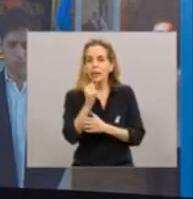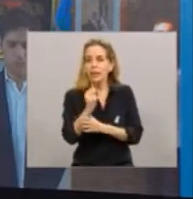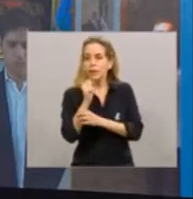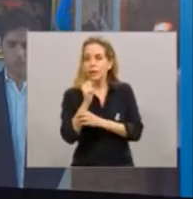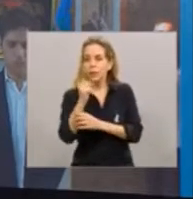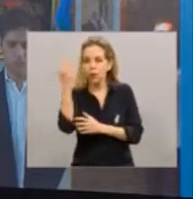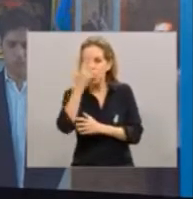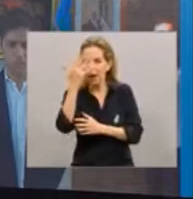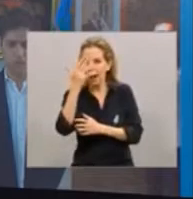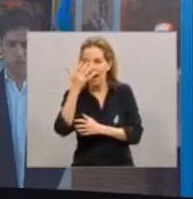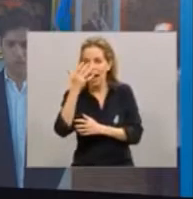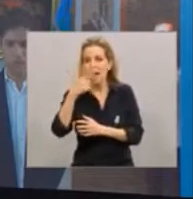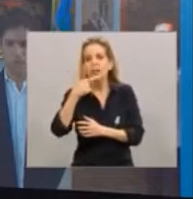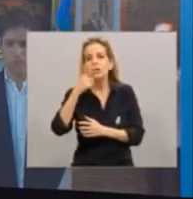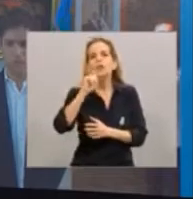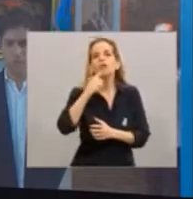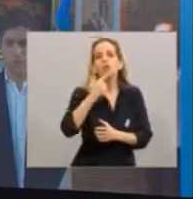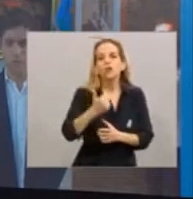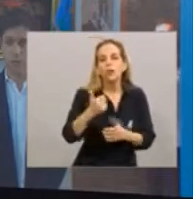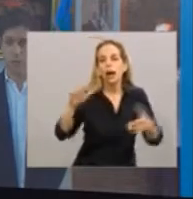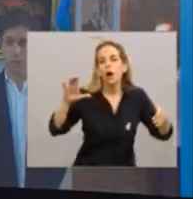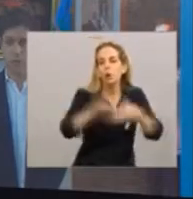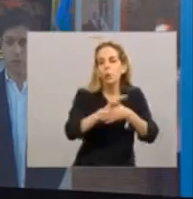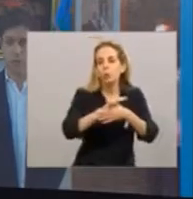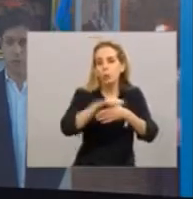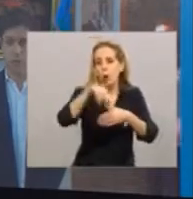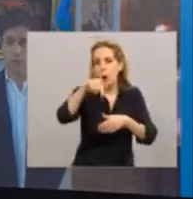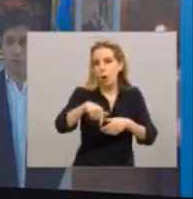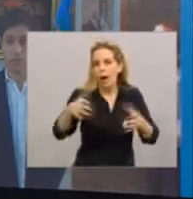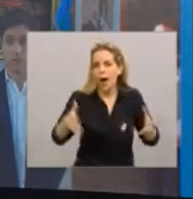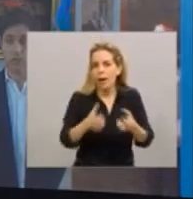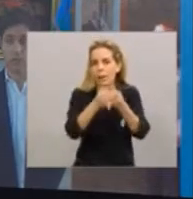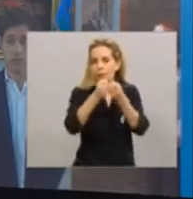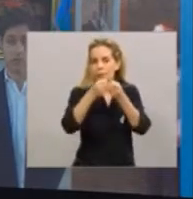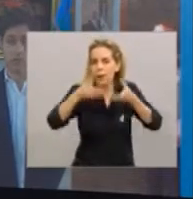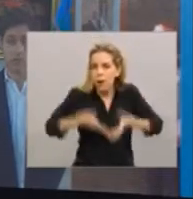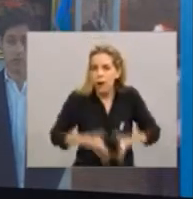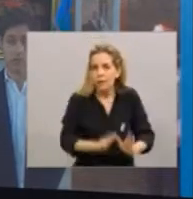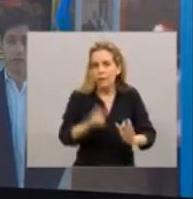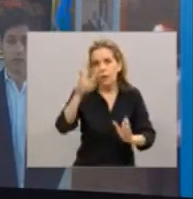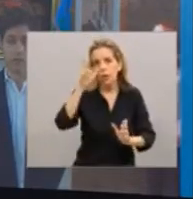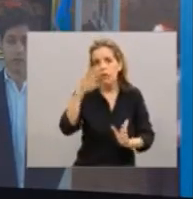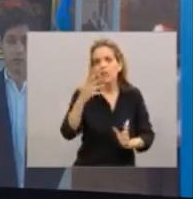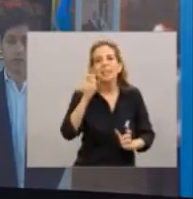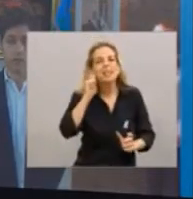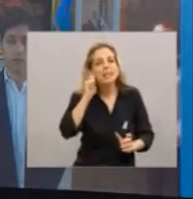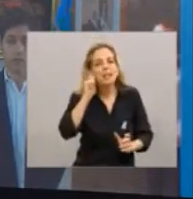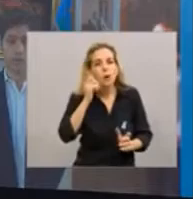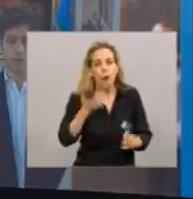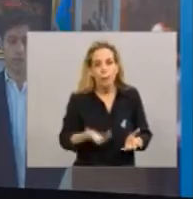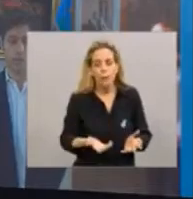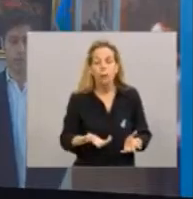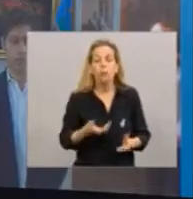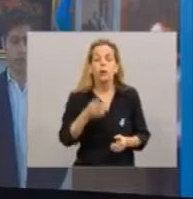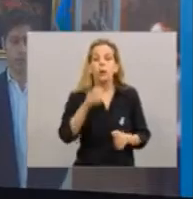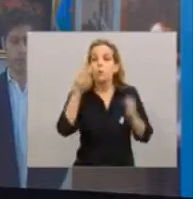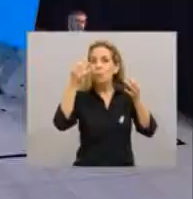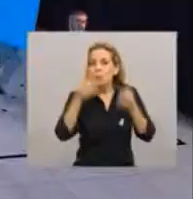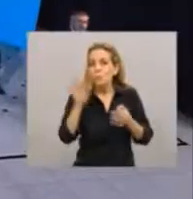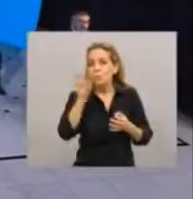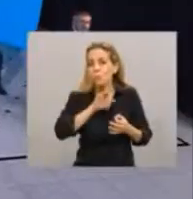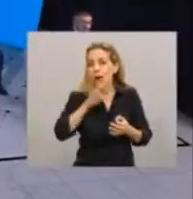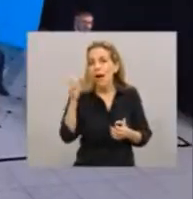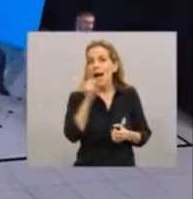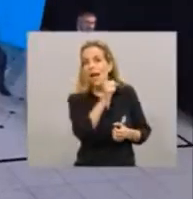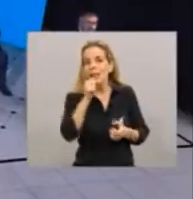no es casual hoy mercedes cumpliría 85 años mercedes nació en tucumán sufrió